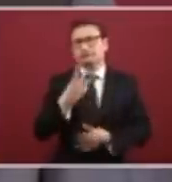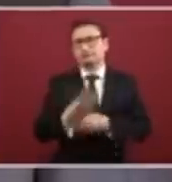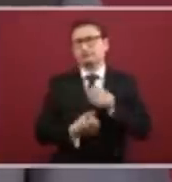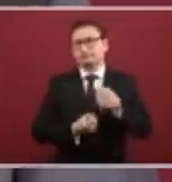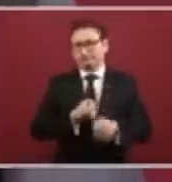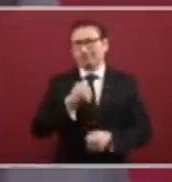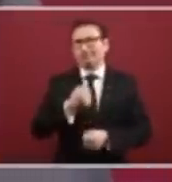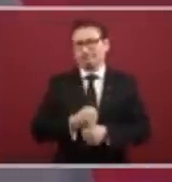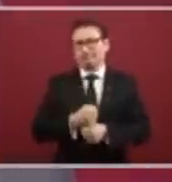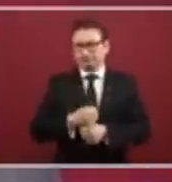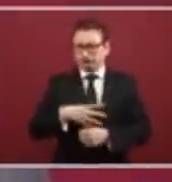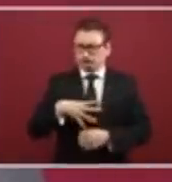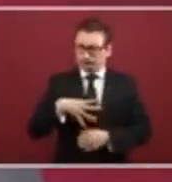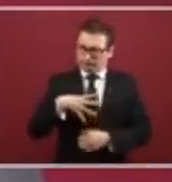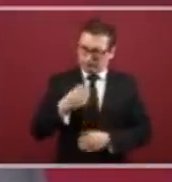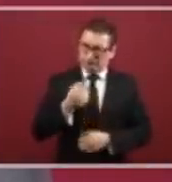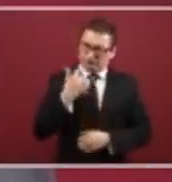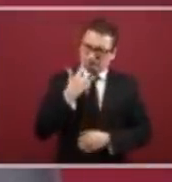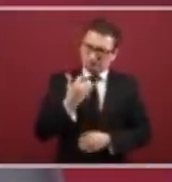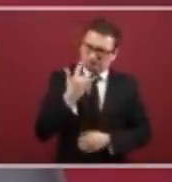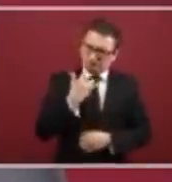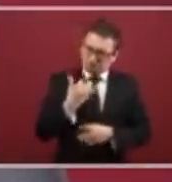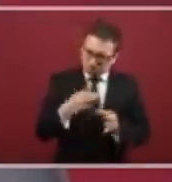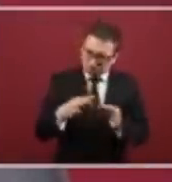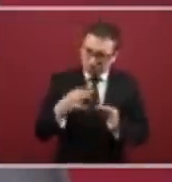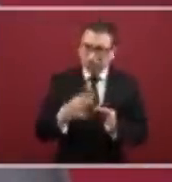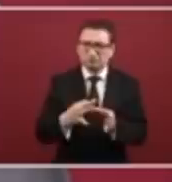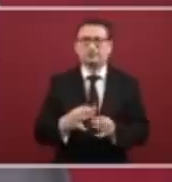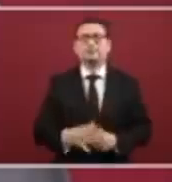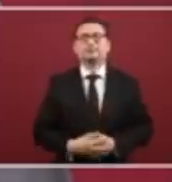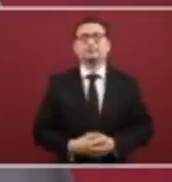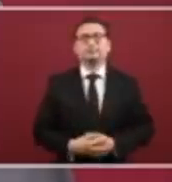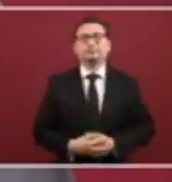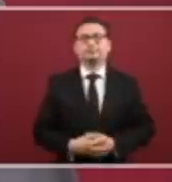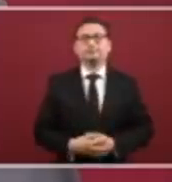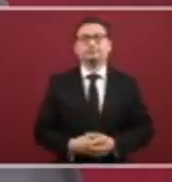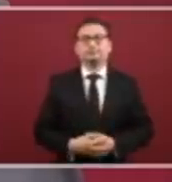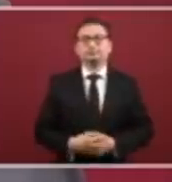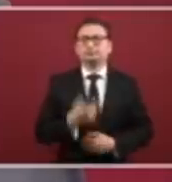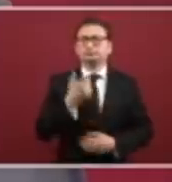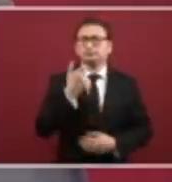y de que nos cueste